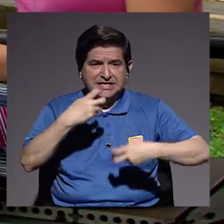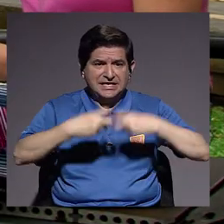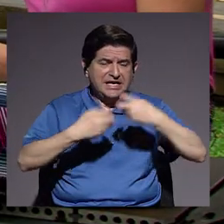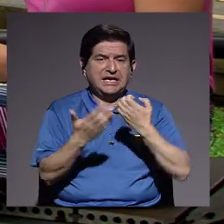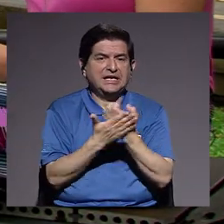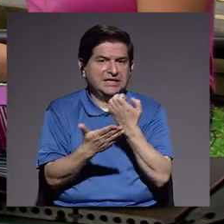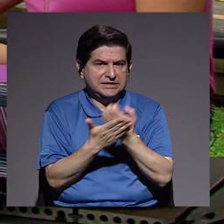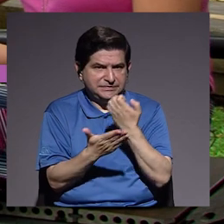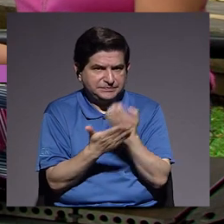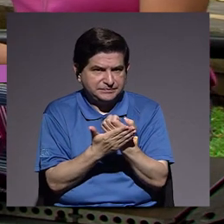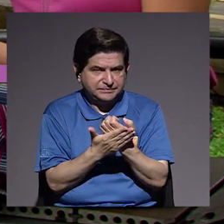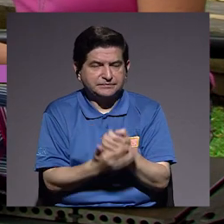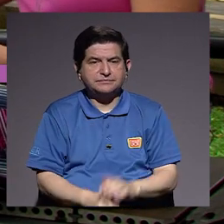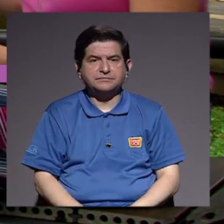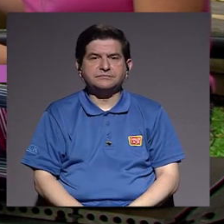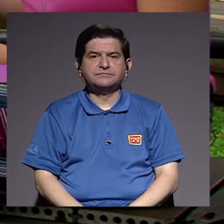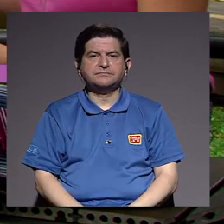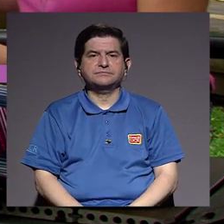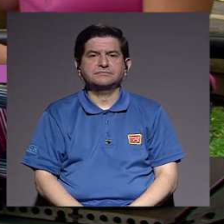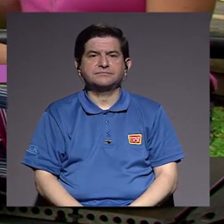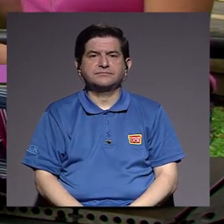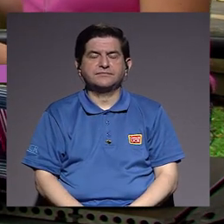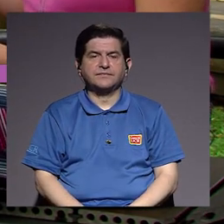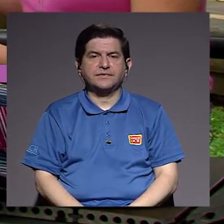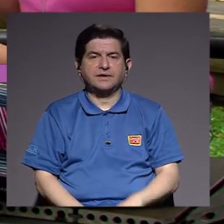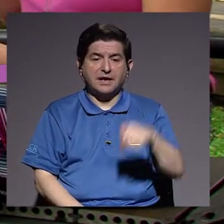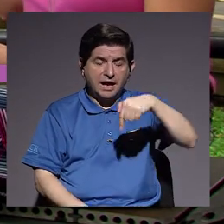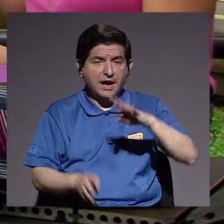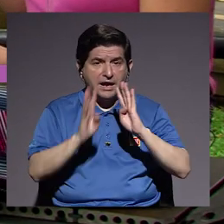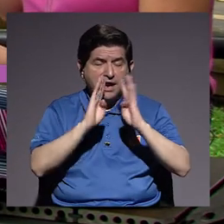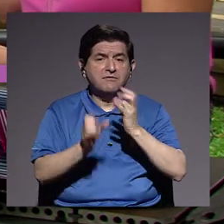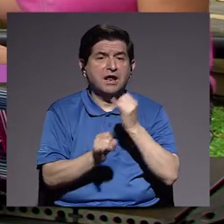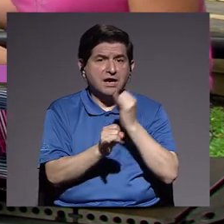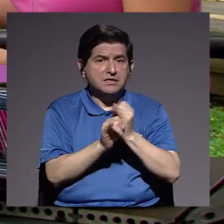hablando, ¿verdad? Las instituciones públicas, por ejemplo, bueno, la caja,